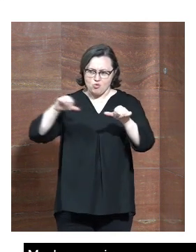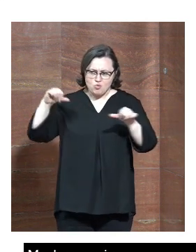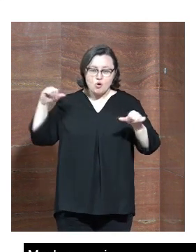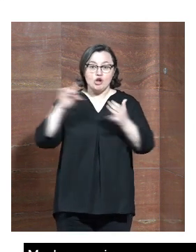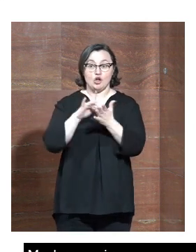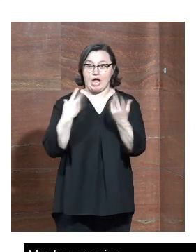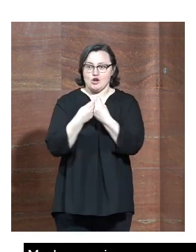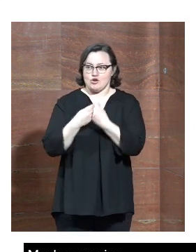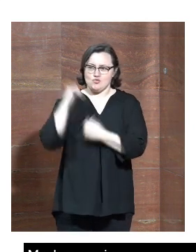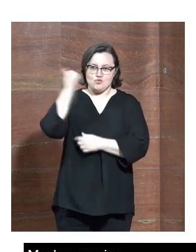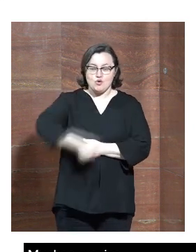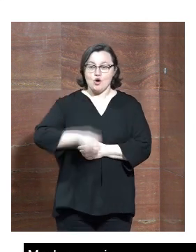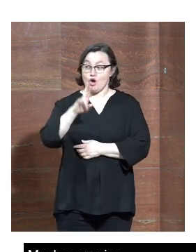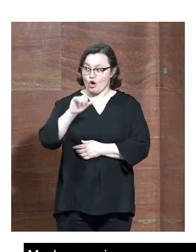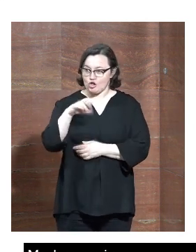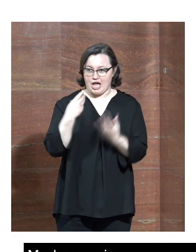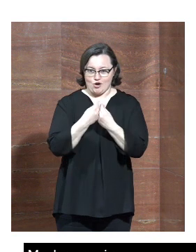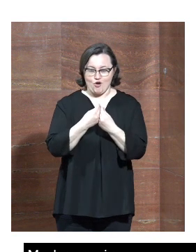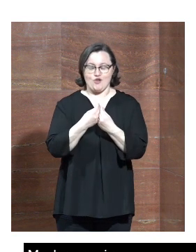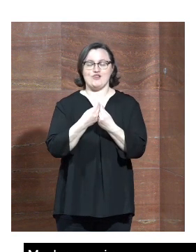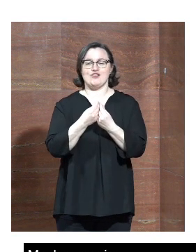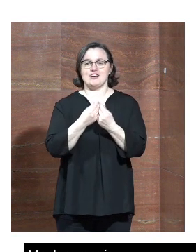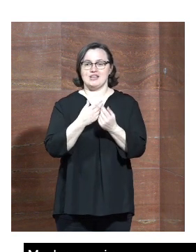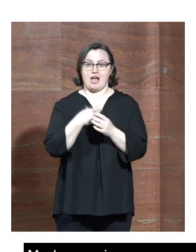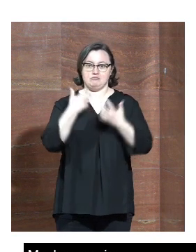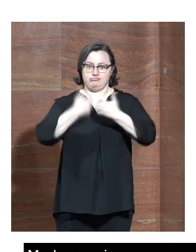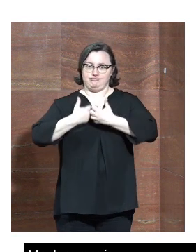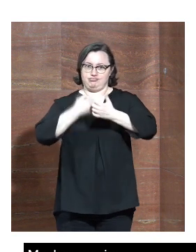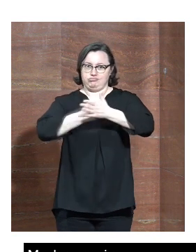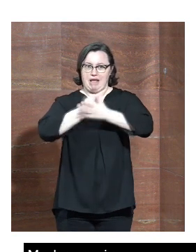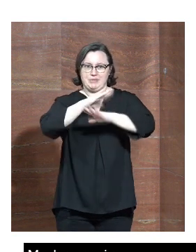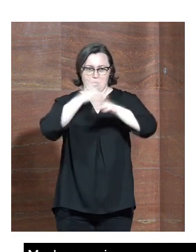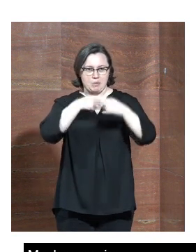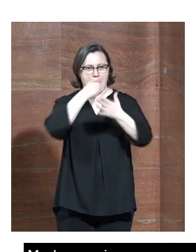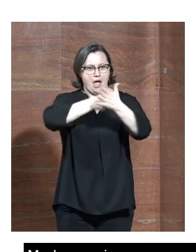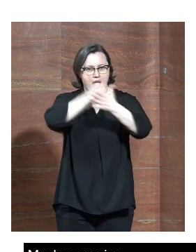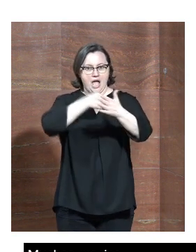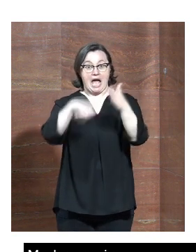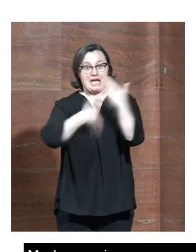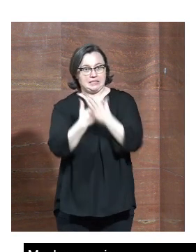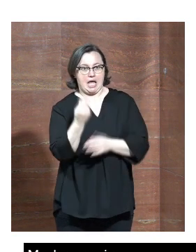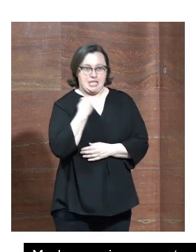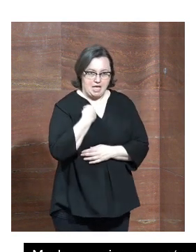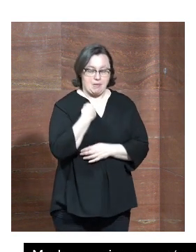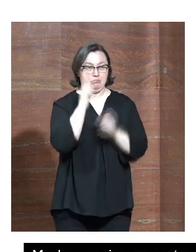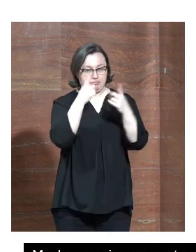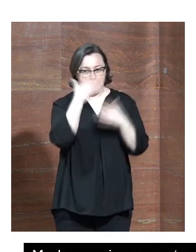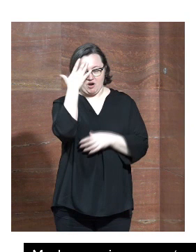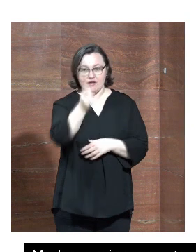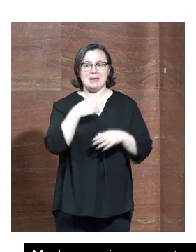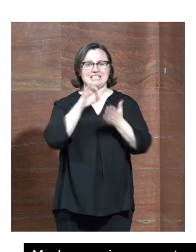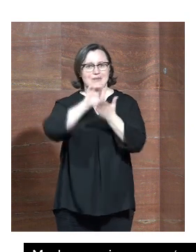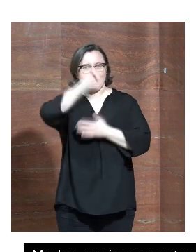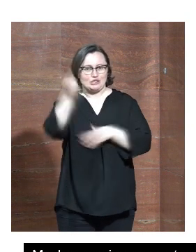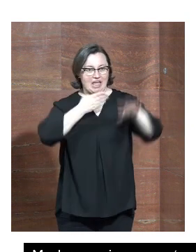con vosotros, con Rosa Regatós. Nos hemos peleado con toda la administración para que nos hicieran caso, hicieran los edificios